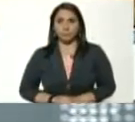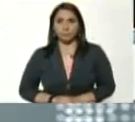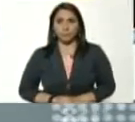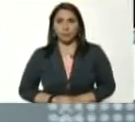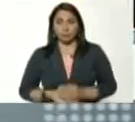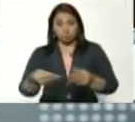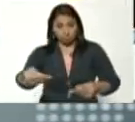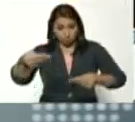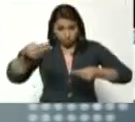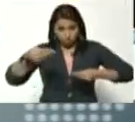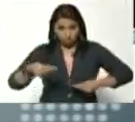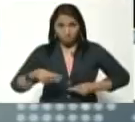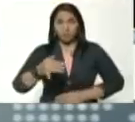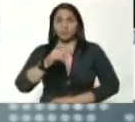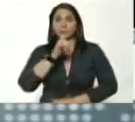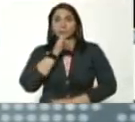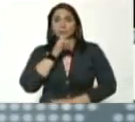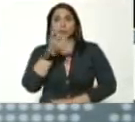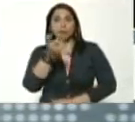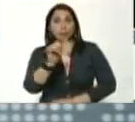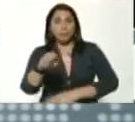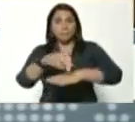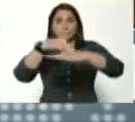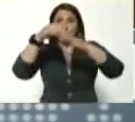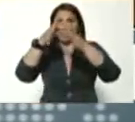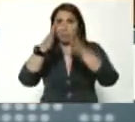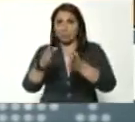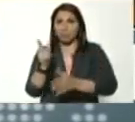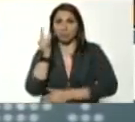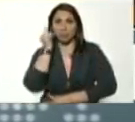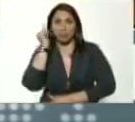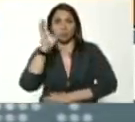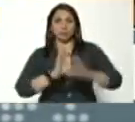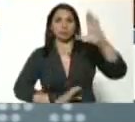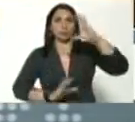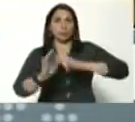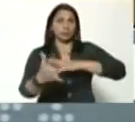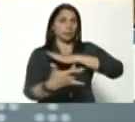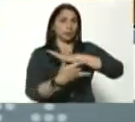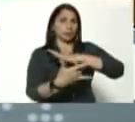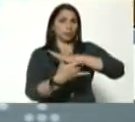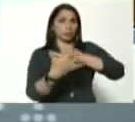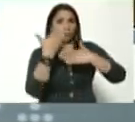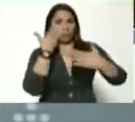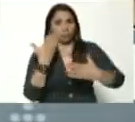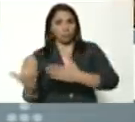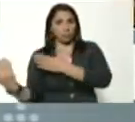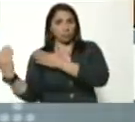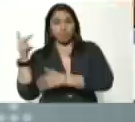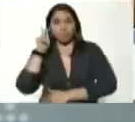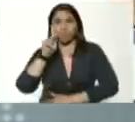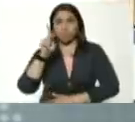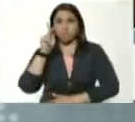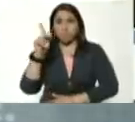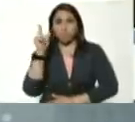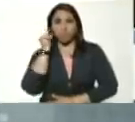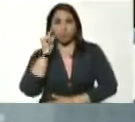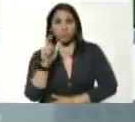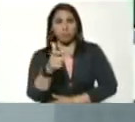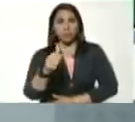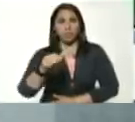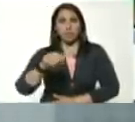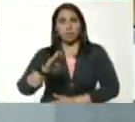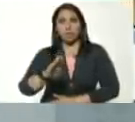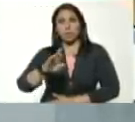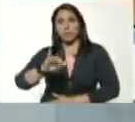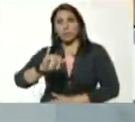informe, aquí está la ministra de Ciencia y Tecnología, doctora, profesora Gabriela Jiménez,